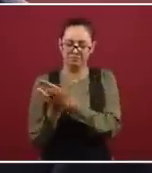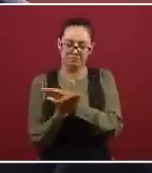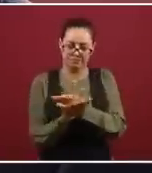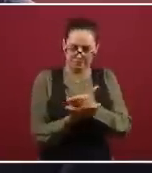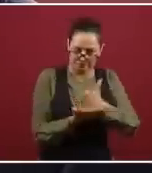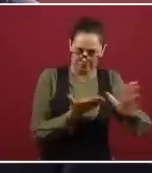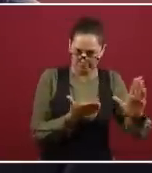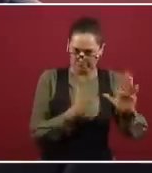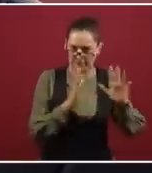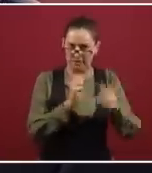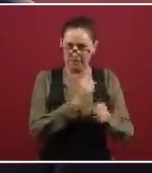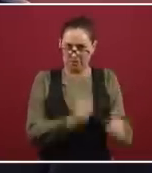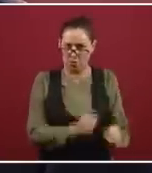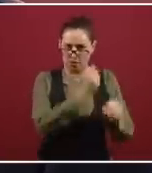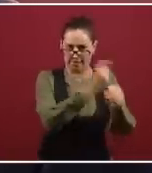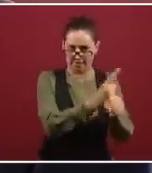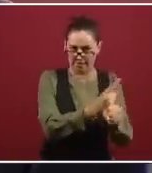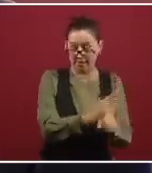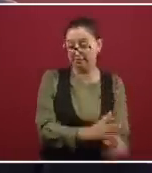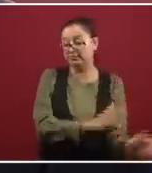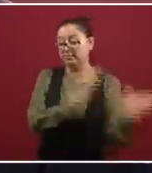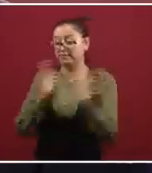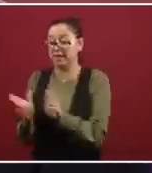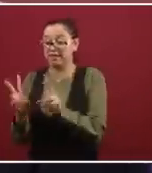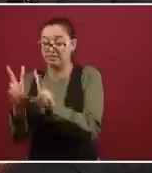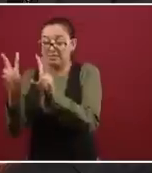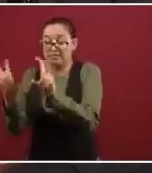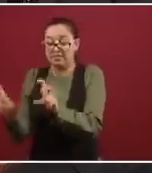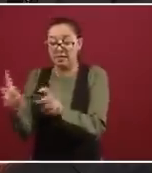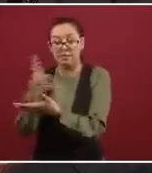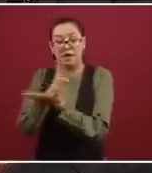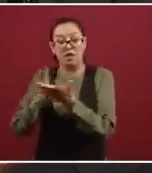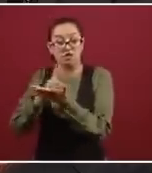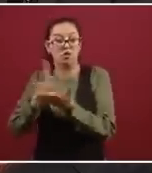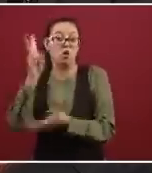salud pública, como un problema de inclusión, como un problema de